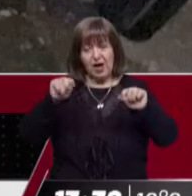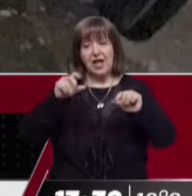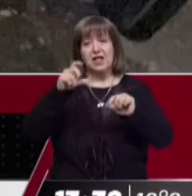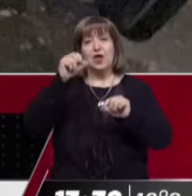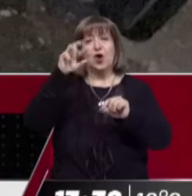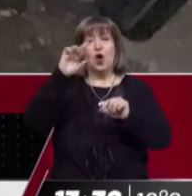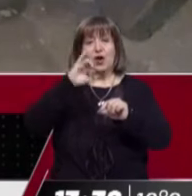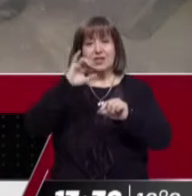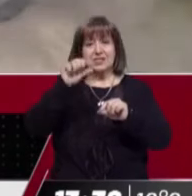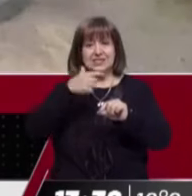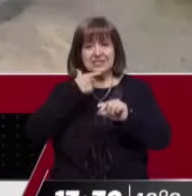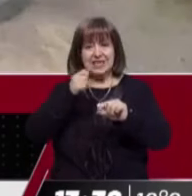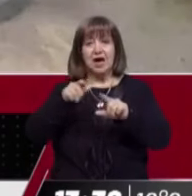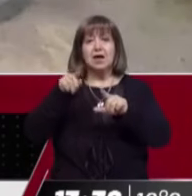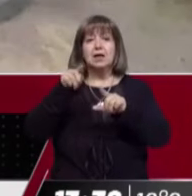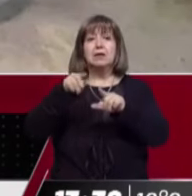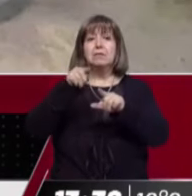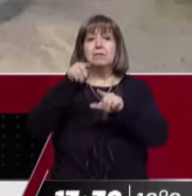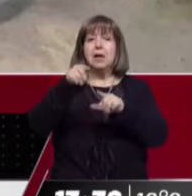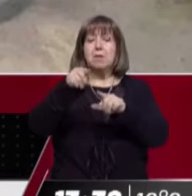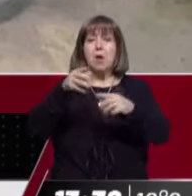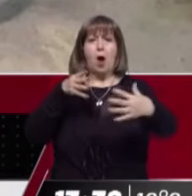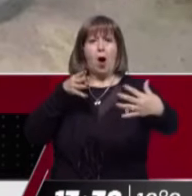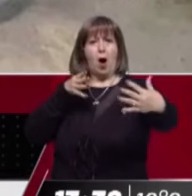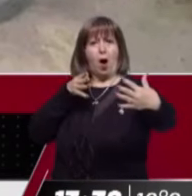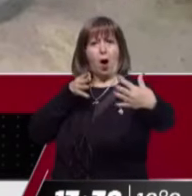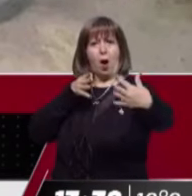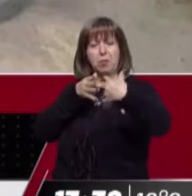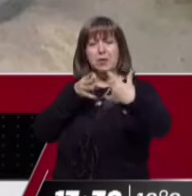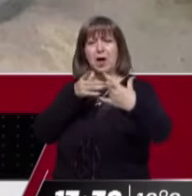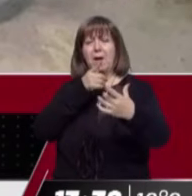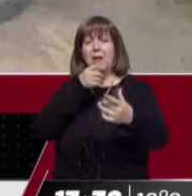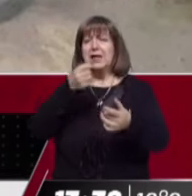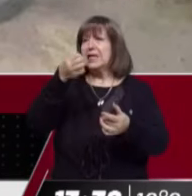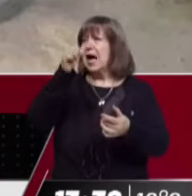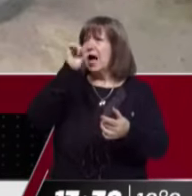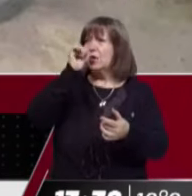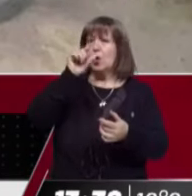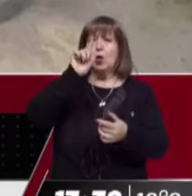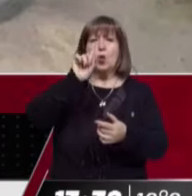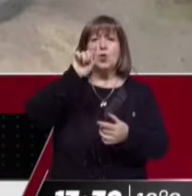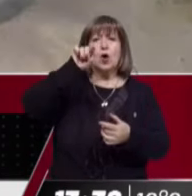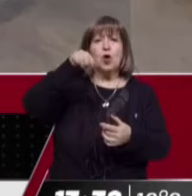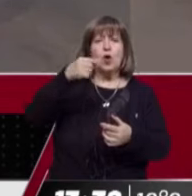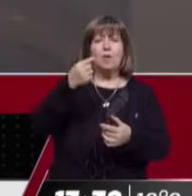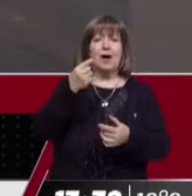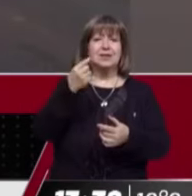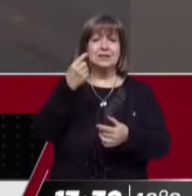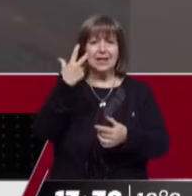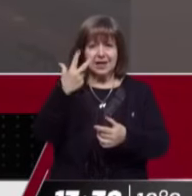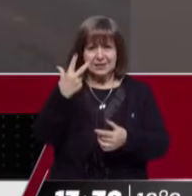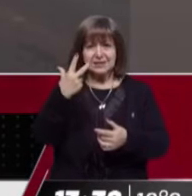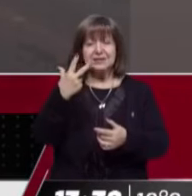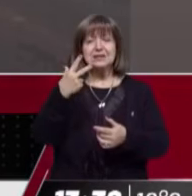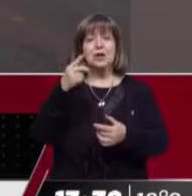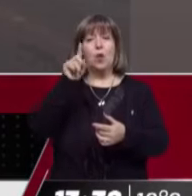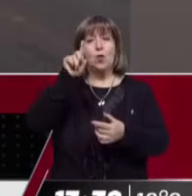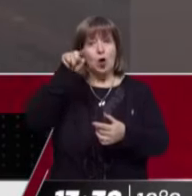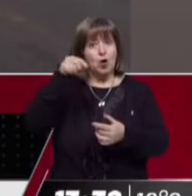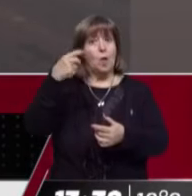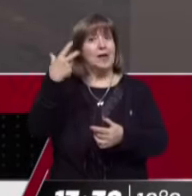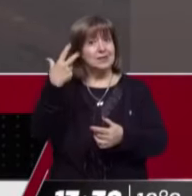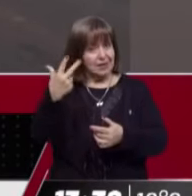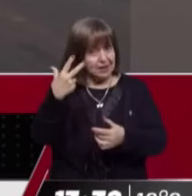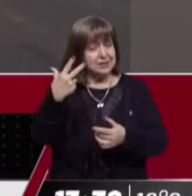lo que certifica y informa el Ministerio de Seguridad, con un dosaje de alcohol de 1,13 gramos por litro en sangre de alcohol, o